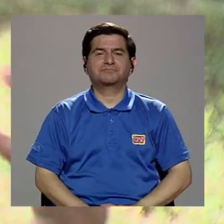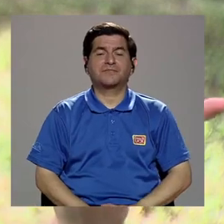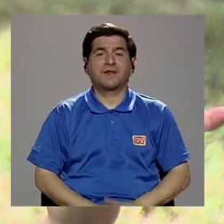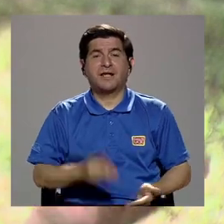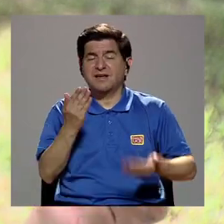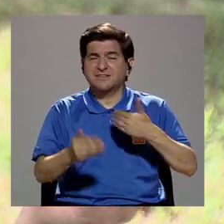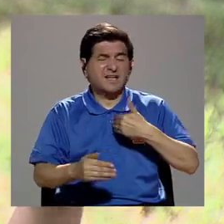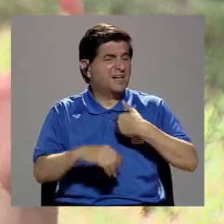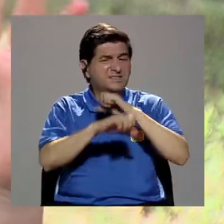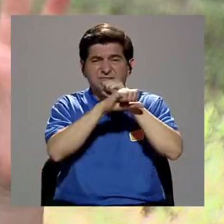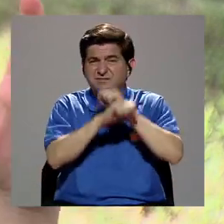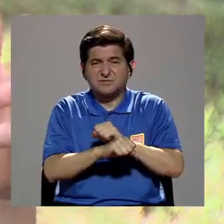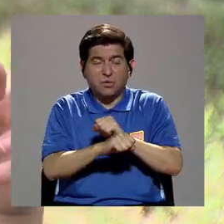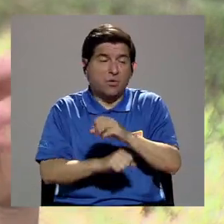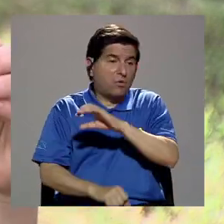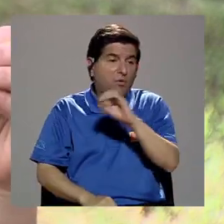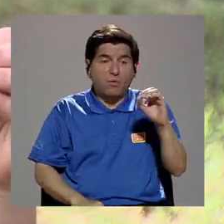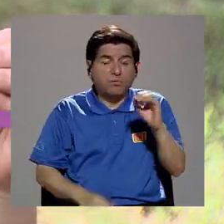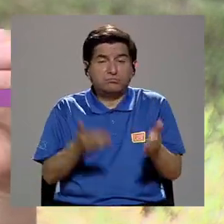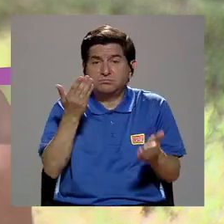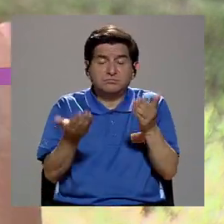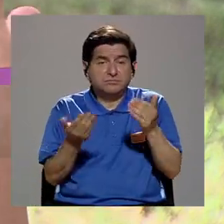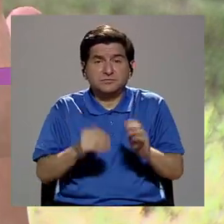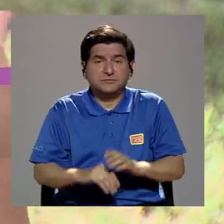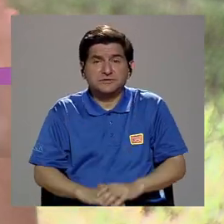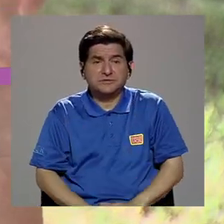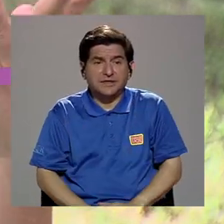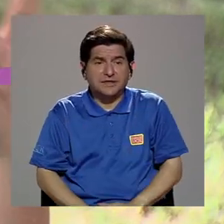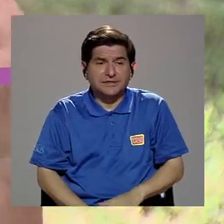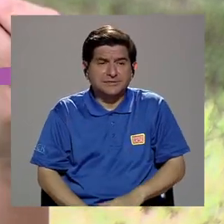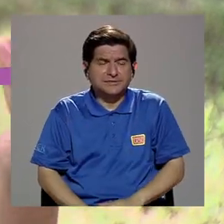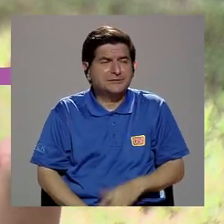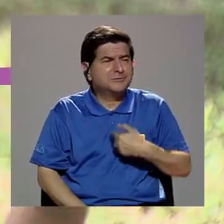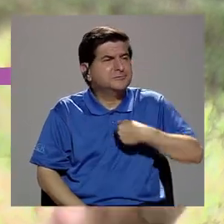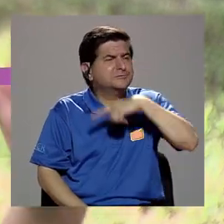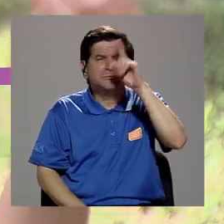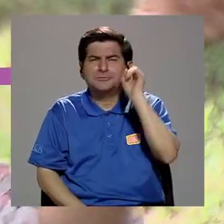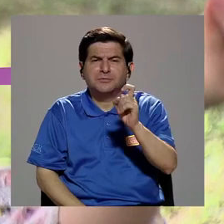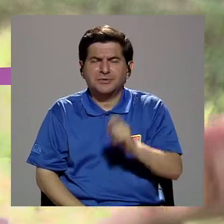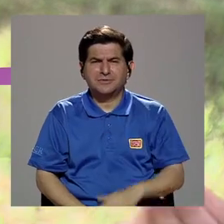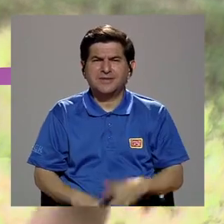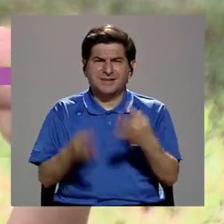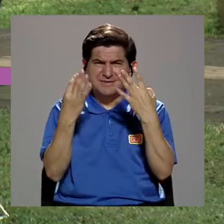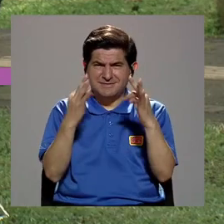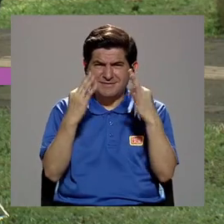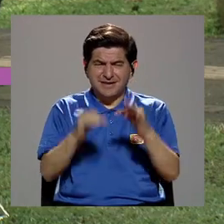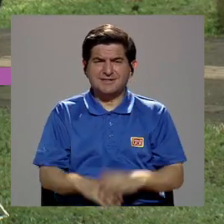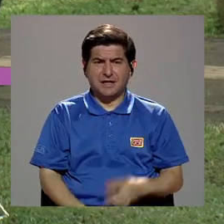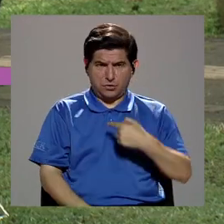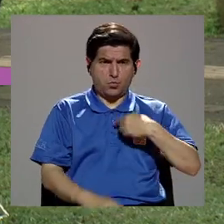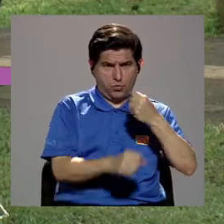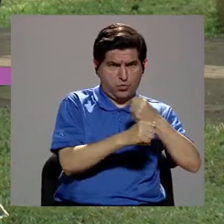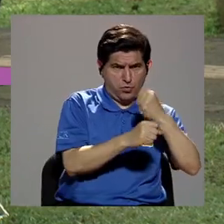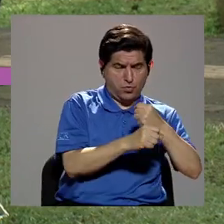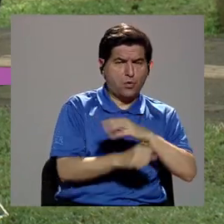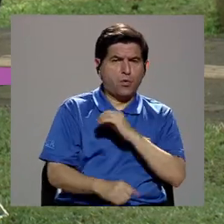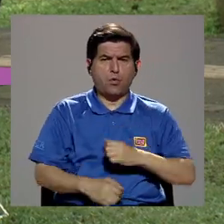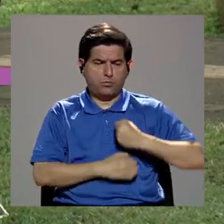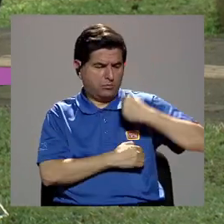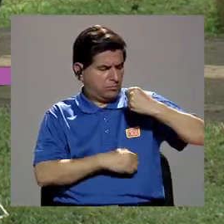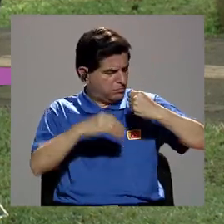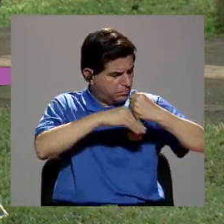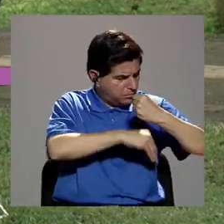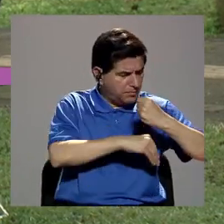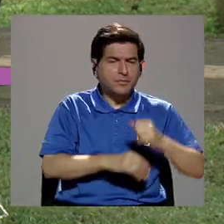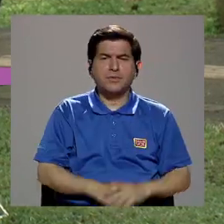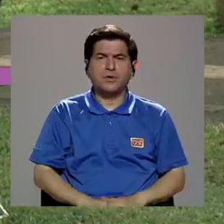esa costumbre y qué sé yo, o no podemos, pero se me ocurre tratar de tener, por ejemplo, en el trabajo o andar en el bolso o algo así, una